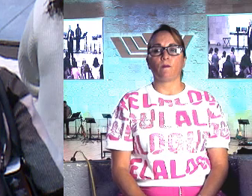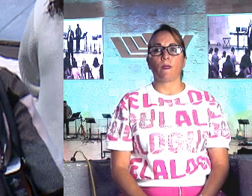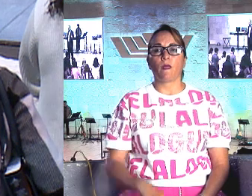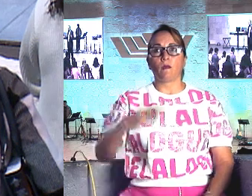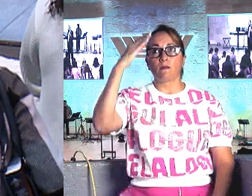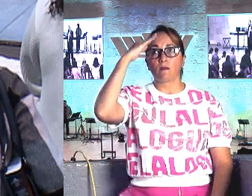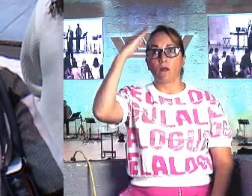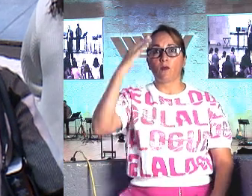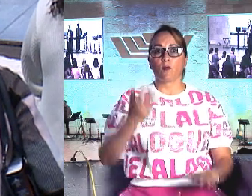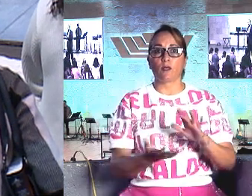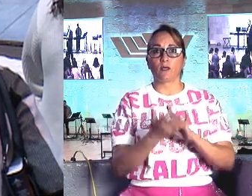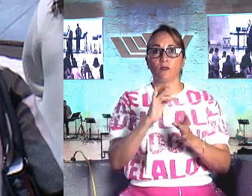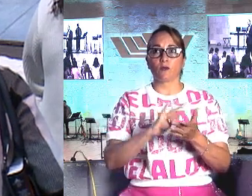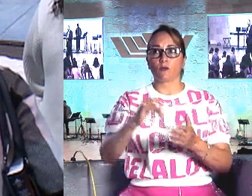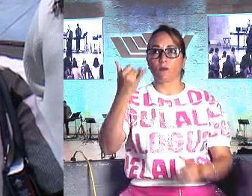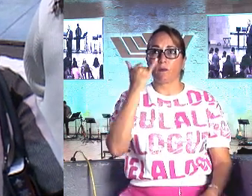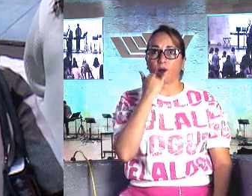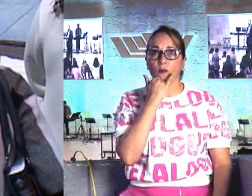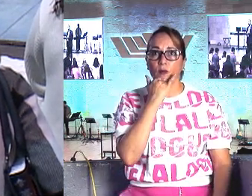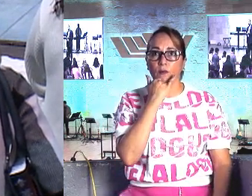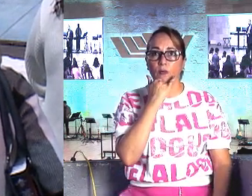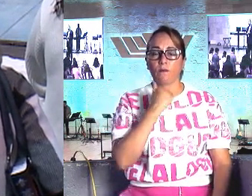Señor Jesús, perdóname.